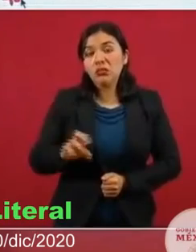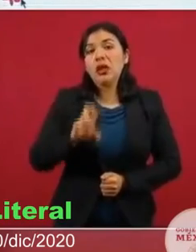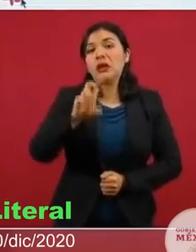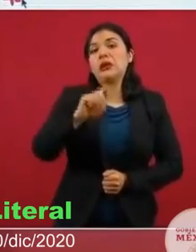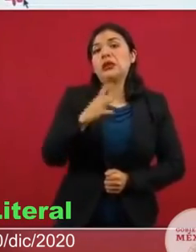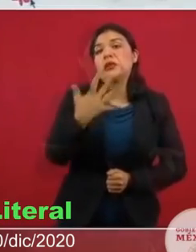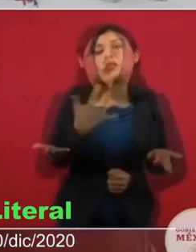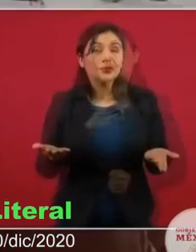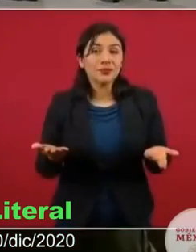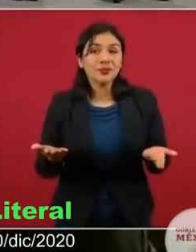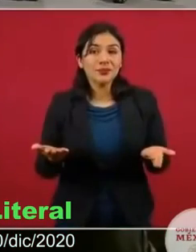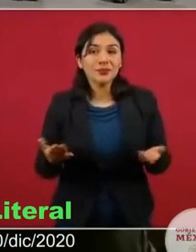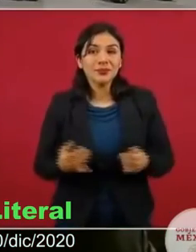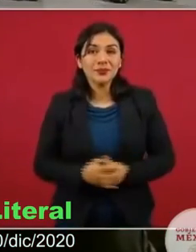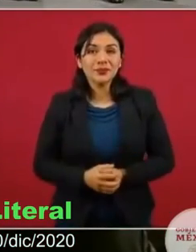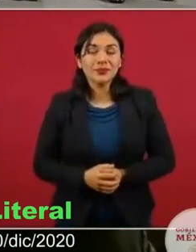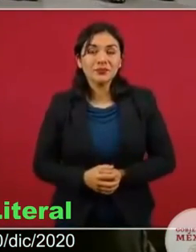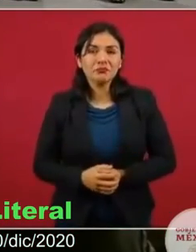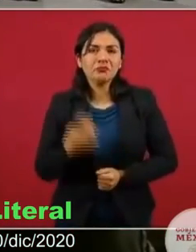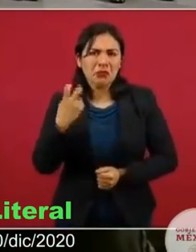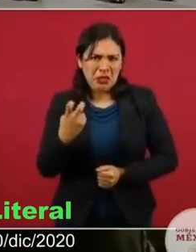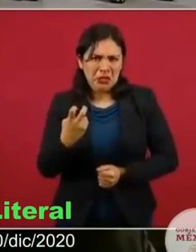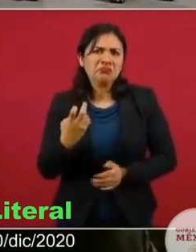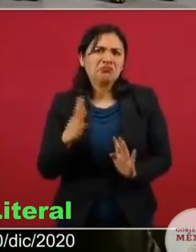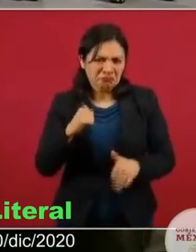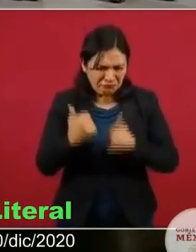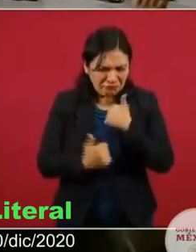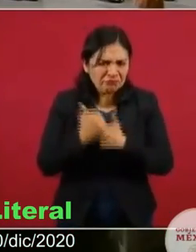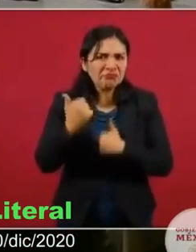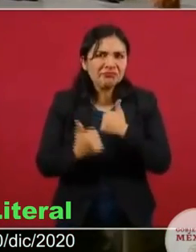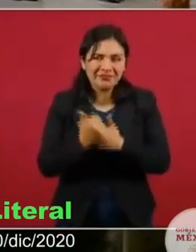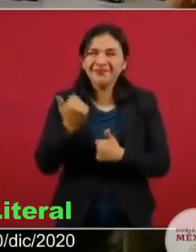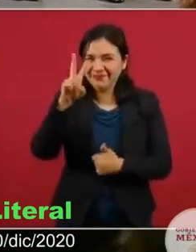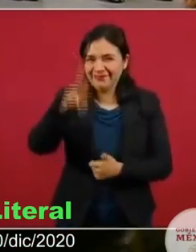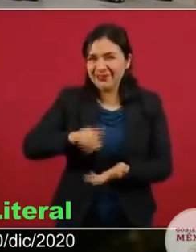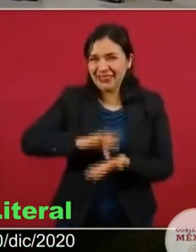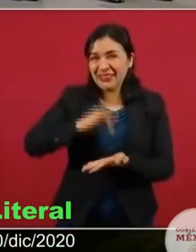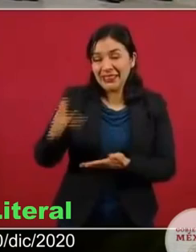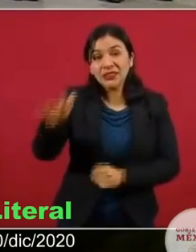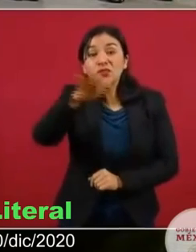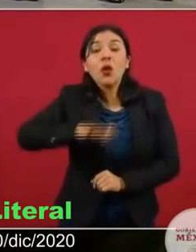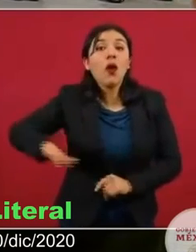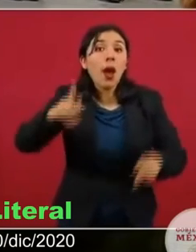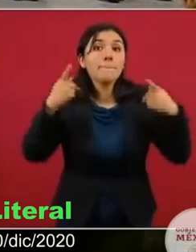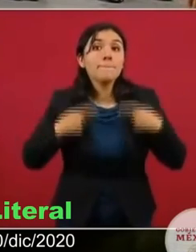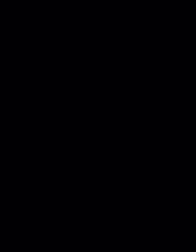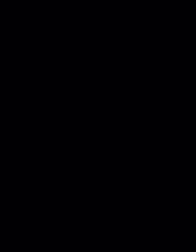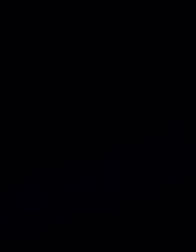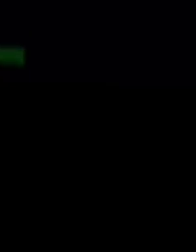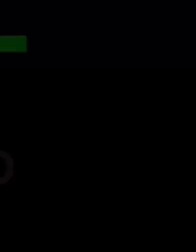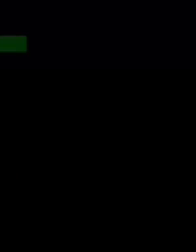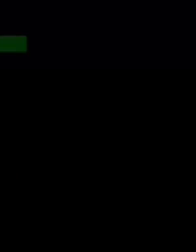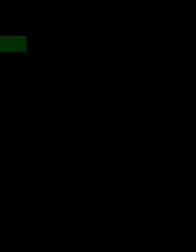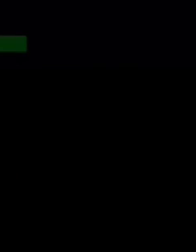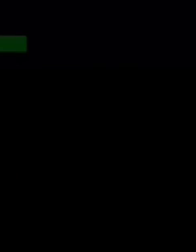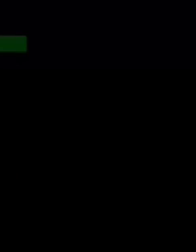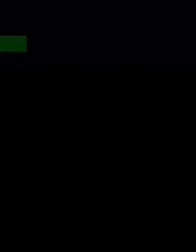35. Ahí vamos. Muchas gracias al pueblo de México.